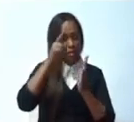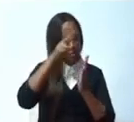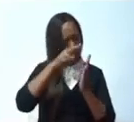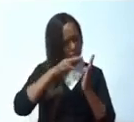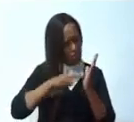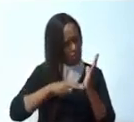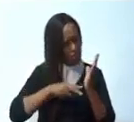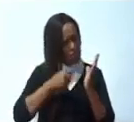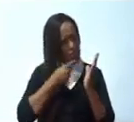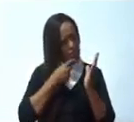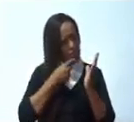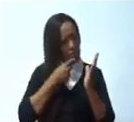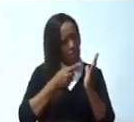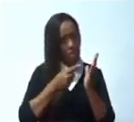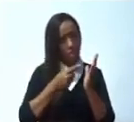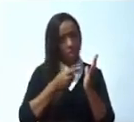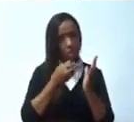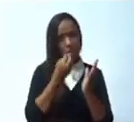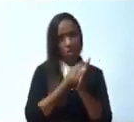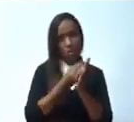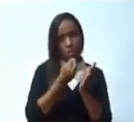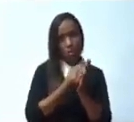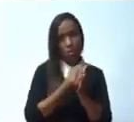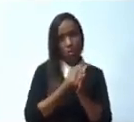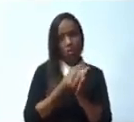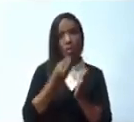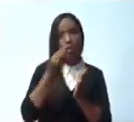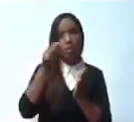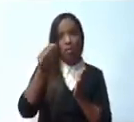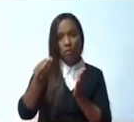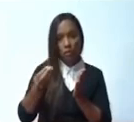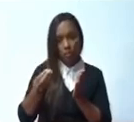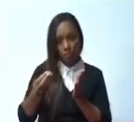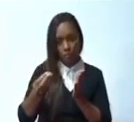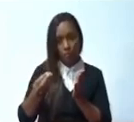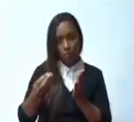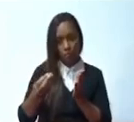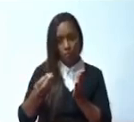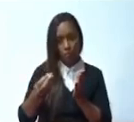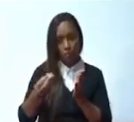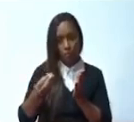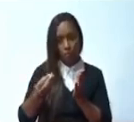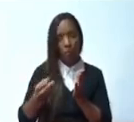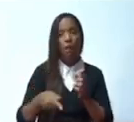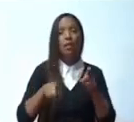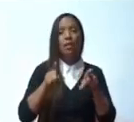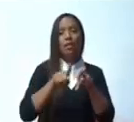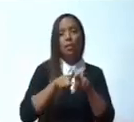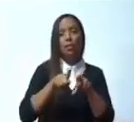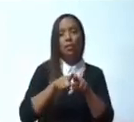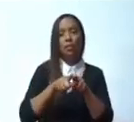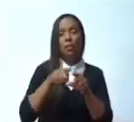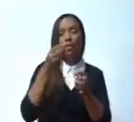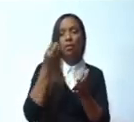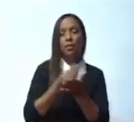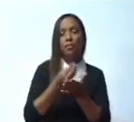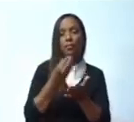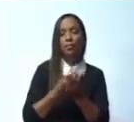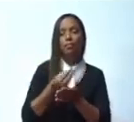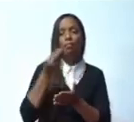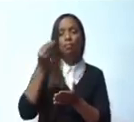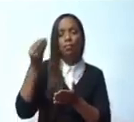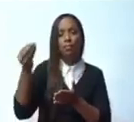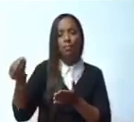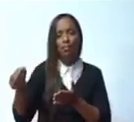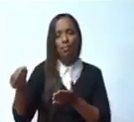para la provincia de la Altagracia. Resulta, señor presidente, que la Altagracia fue la